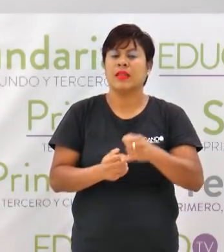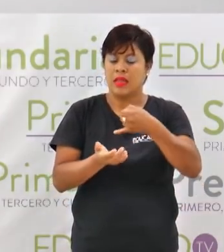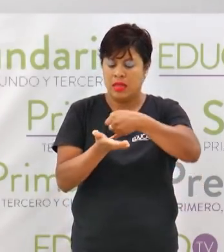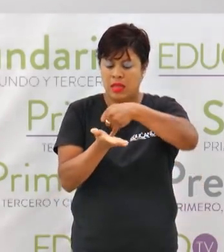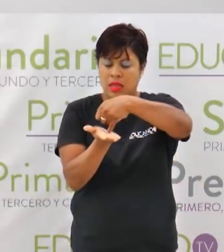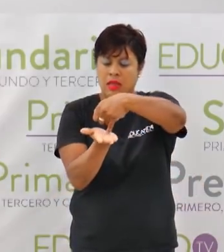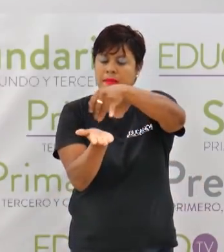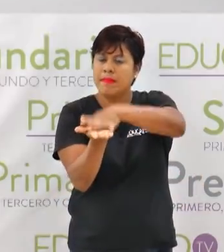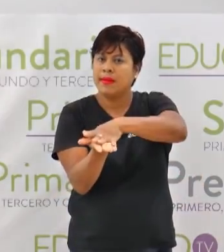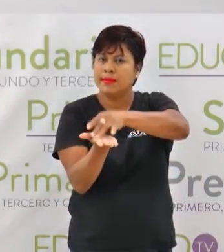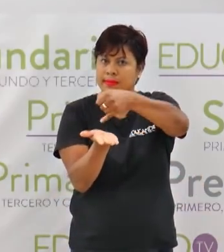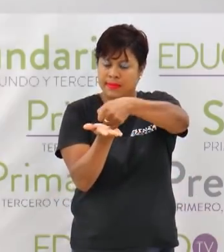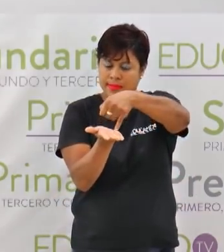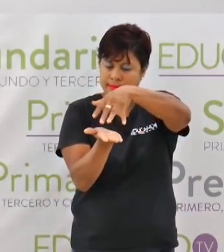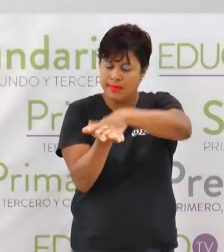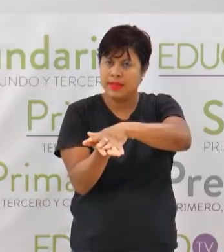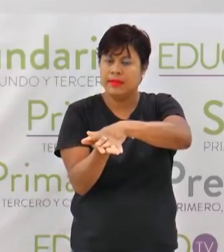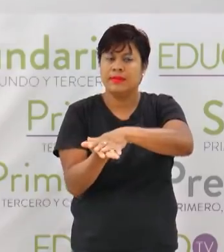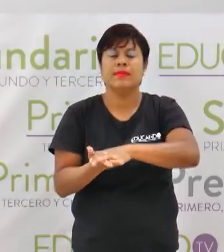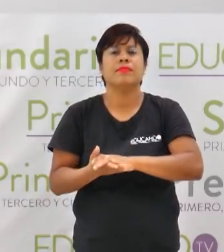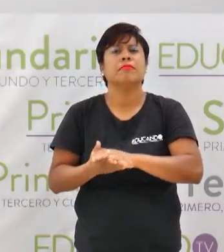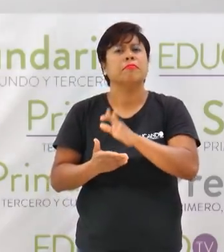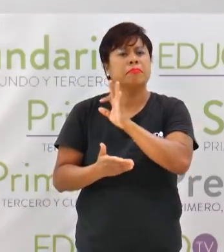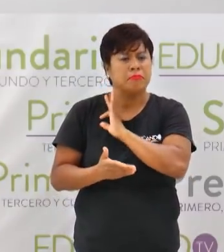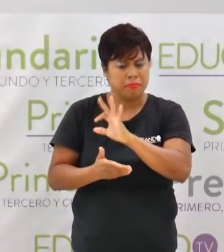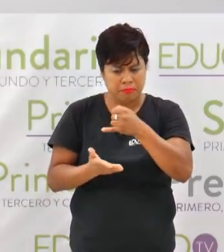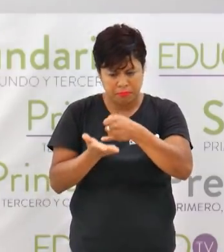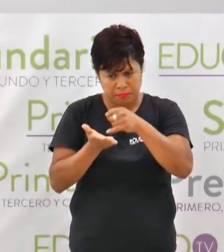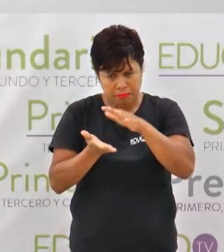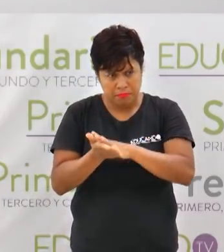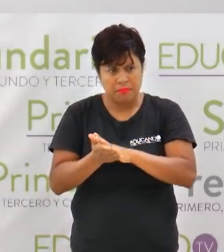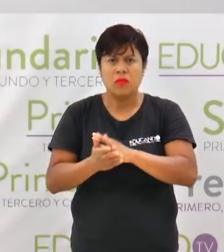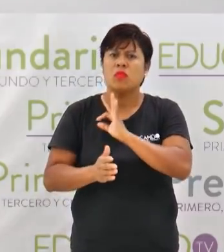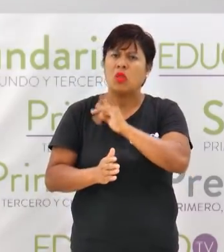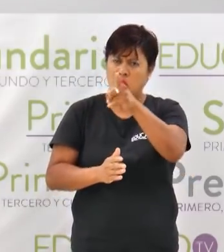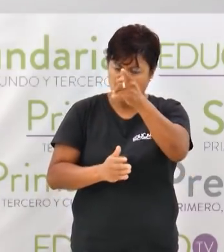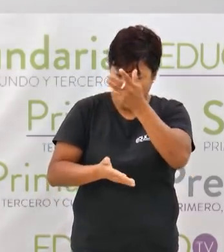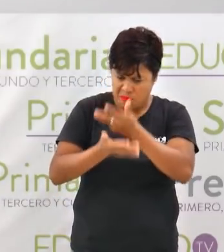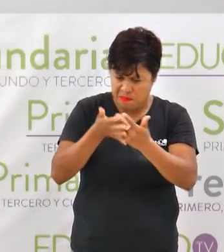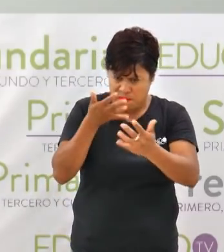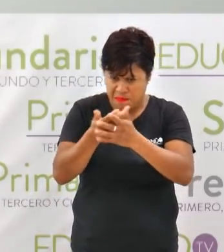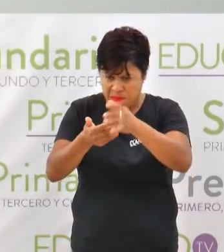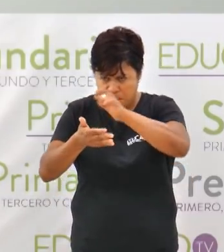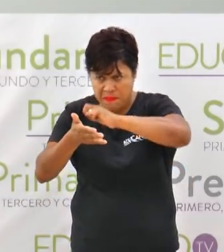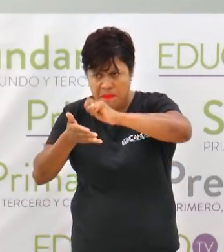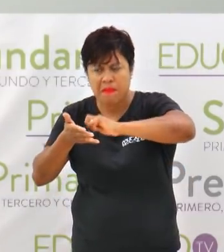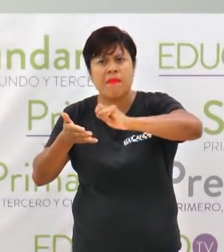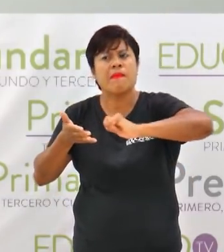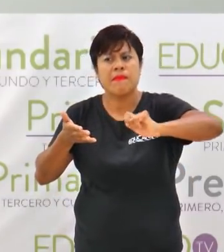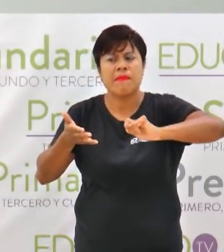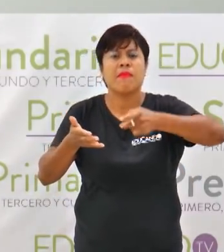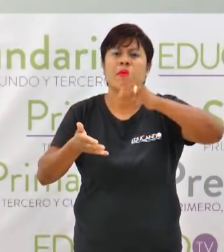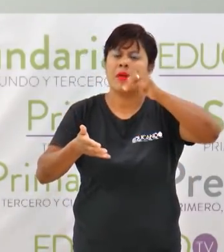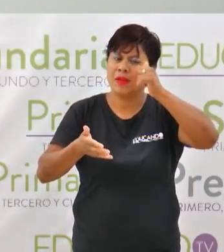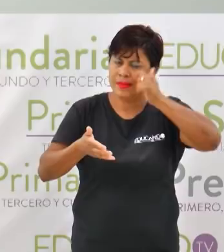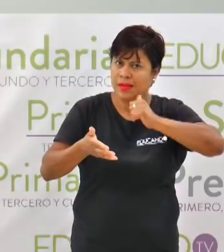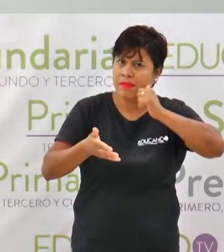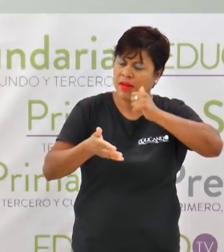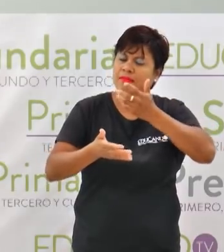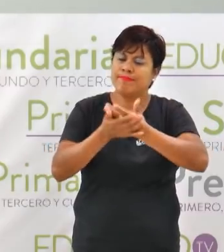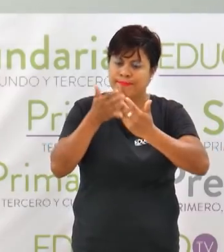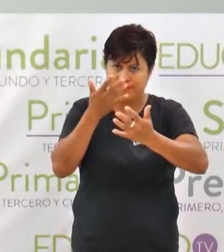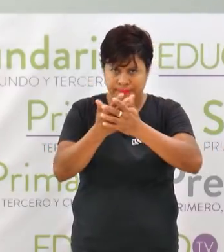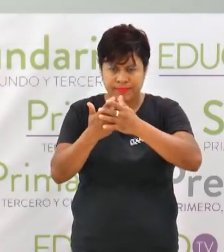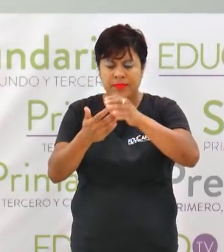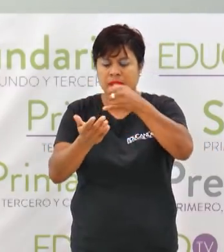impreso. Bien, puede ser impreso, lo puedes hacer tú también de forma manual, pero regularmente los